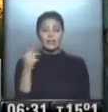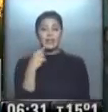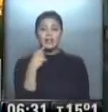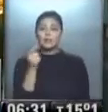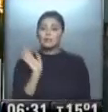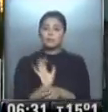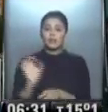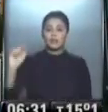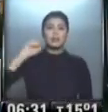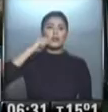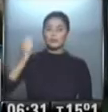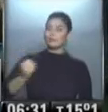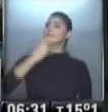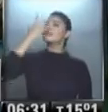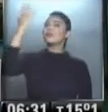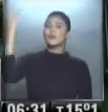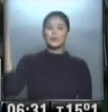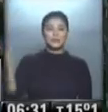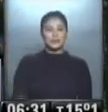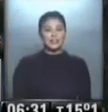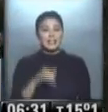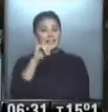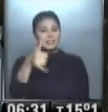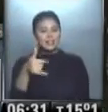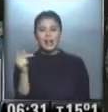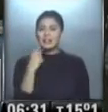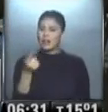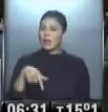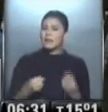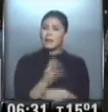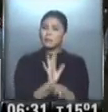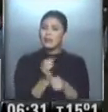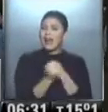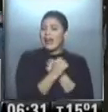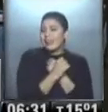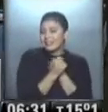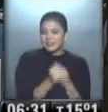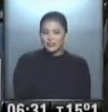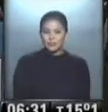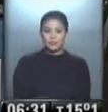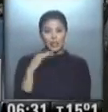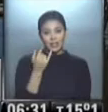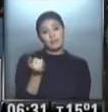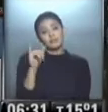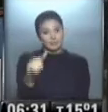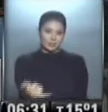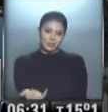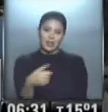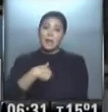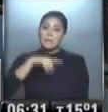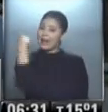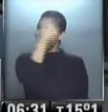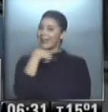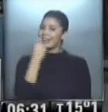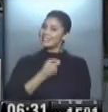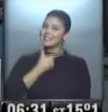que nos ilumina el rostro, Nadia? Ay, sí. Está muy cariñosa la mañana. Sí, vos sabés que especialmente nuestro rostro,